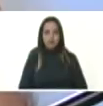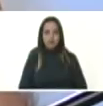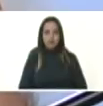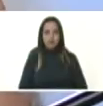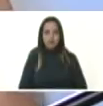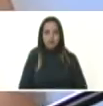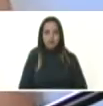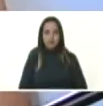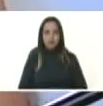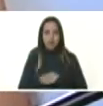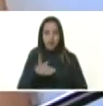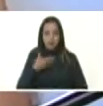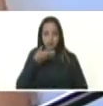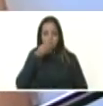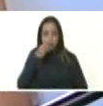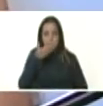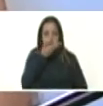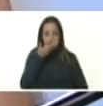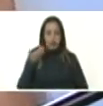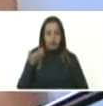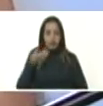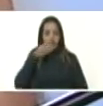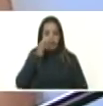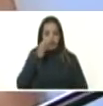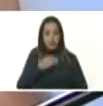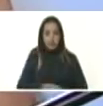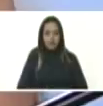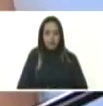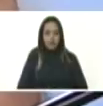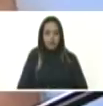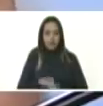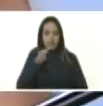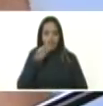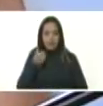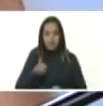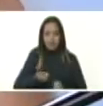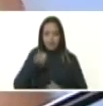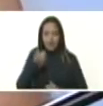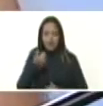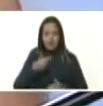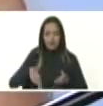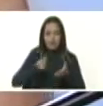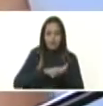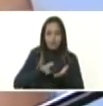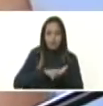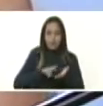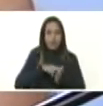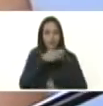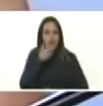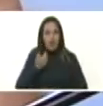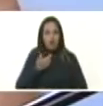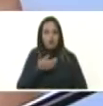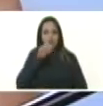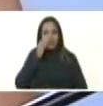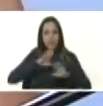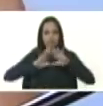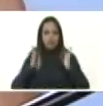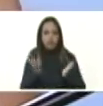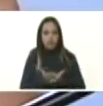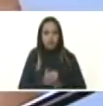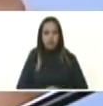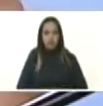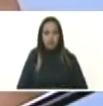para gourmet. Este es el mejor café. Este café rinde tres veces más que cualquier café, el mejor café del mundo. Se lo